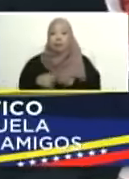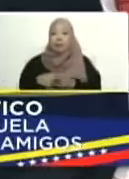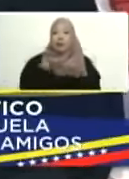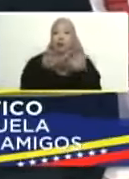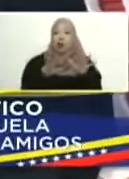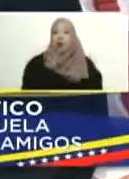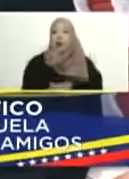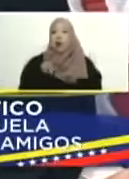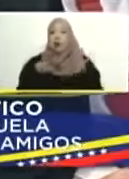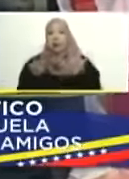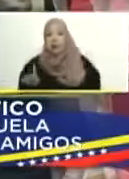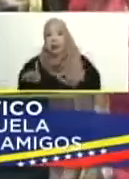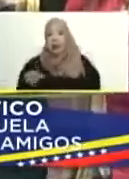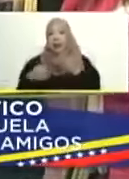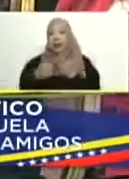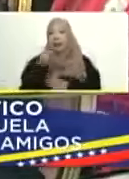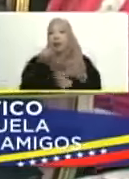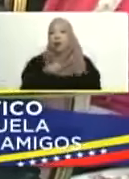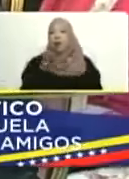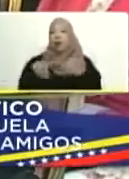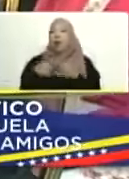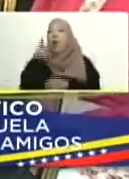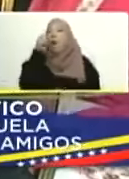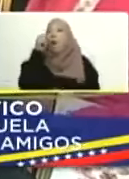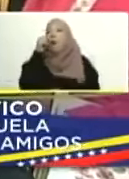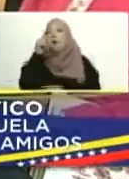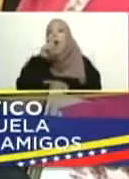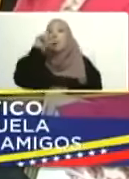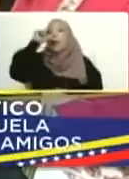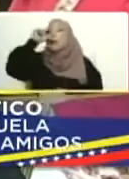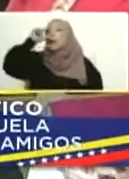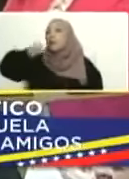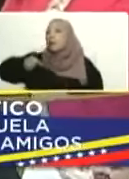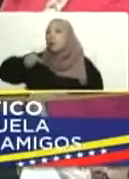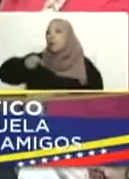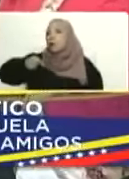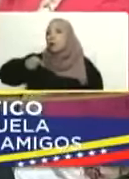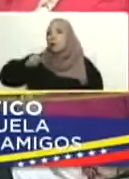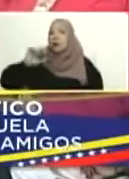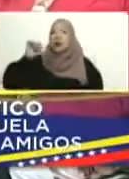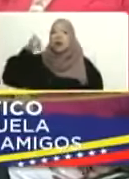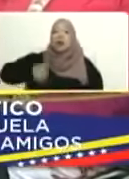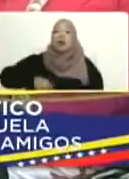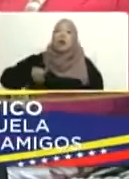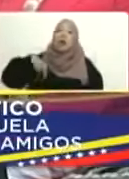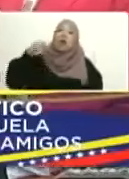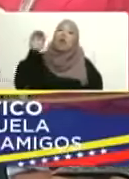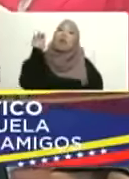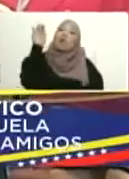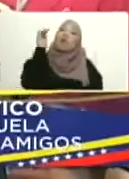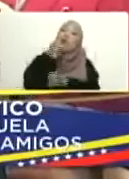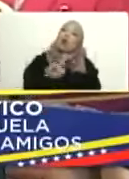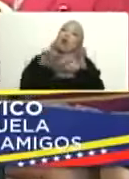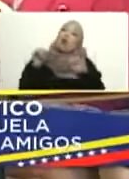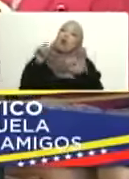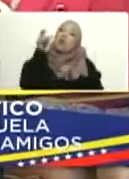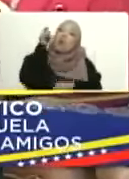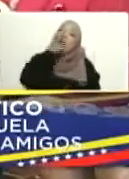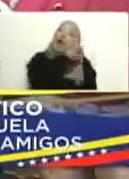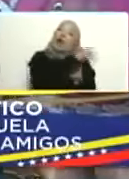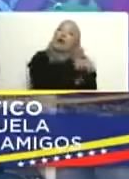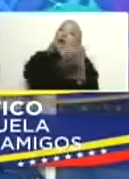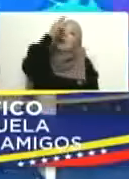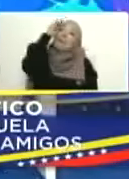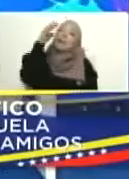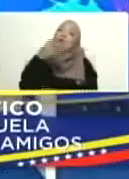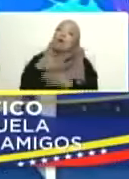1846-1848, y ese joven era el gran Ezequiel Zamora, que luego en el pasar del tiempo se convertiría en el general del pueblo soberano, nuestro